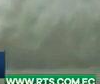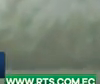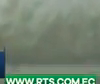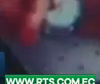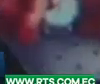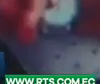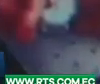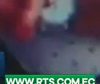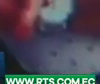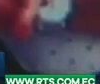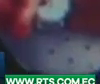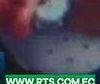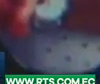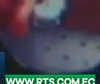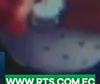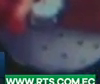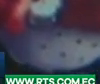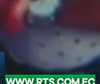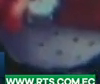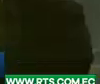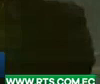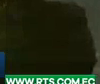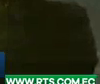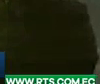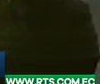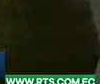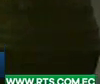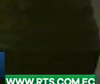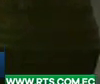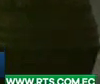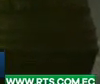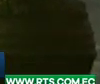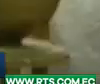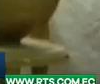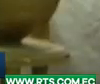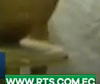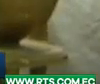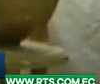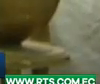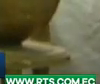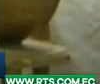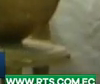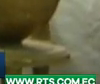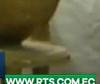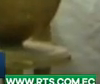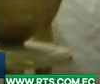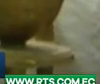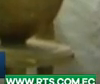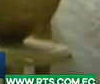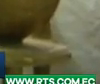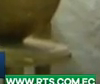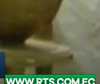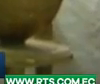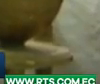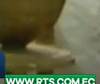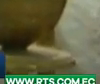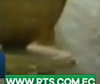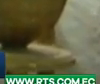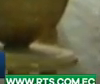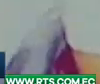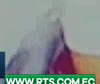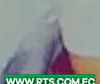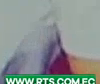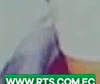Fiscalía busca determinar circunstancias de la muerte de una niña de 1 año y medio, cuando se encontraba en el domicilio junto a su madre y